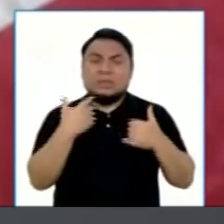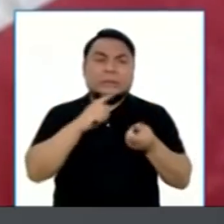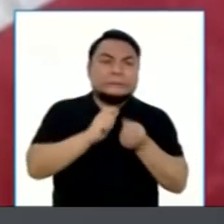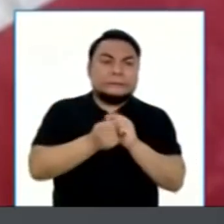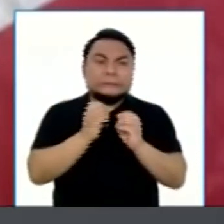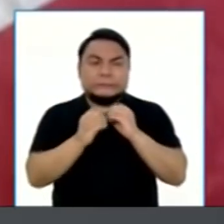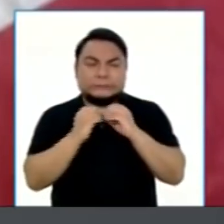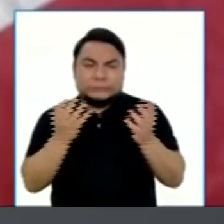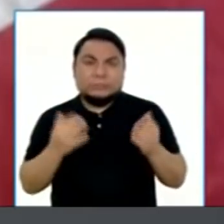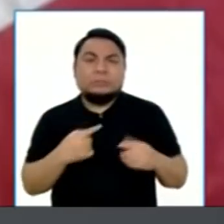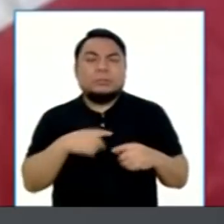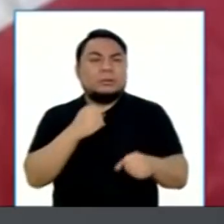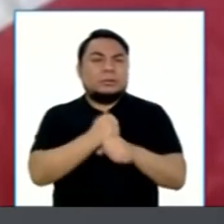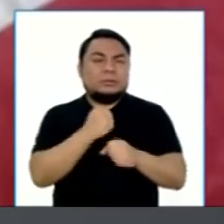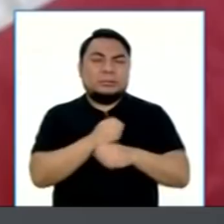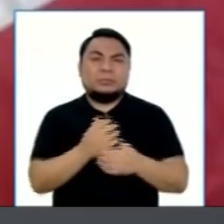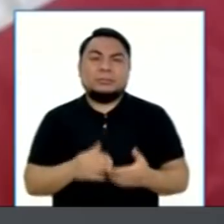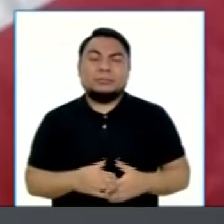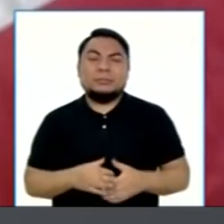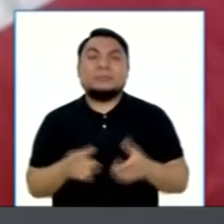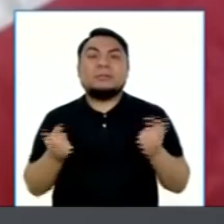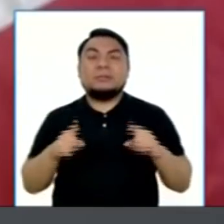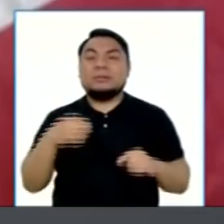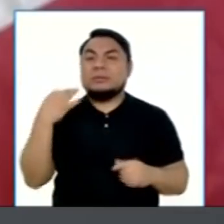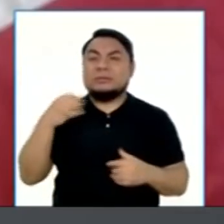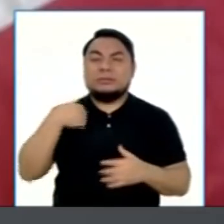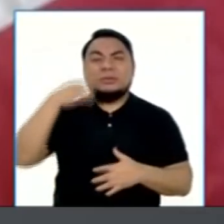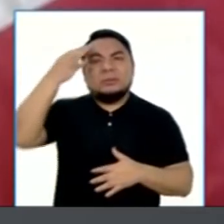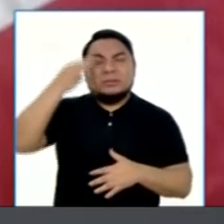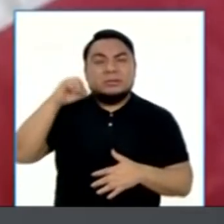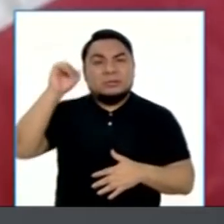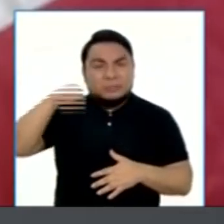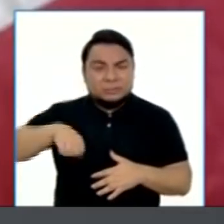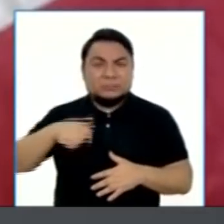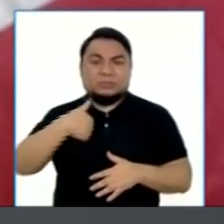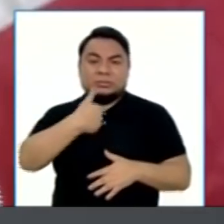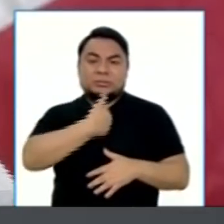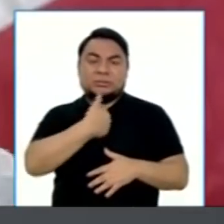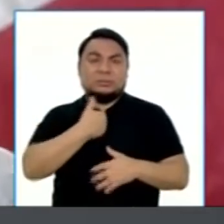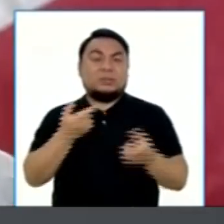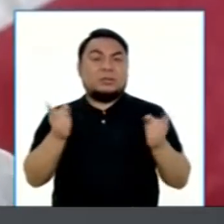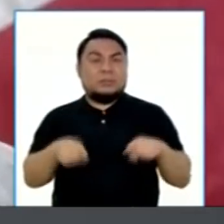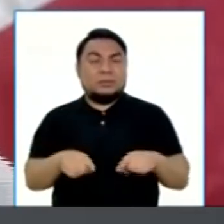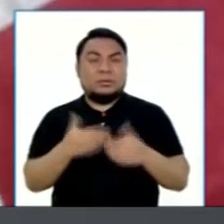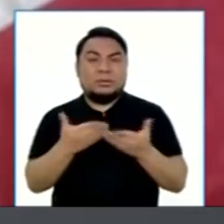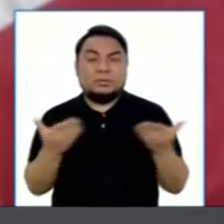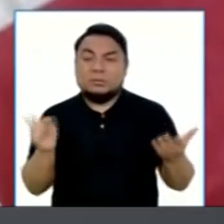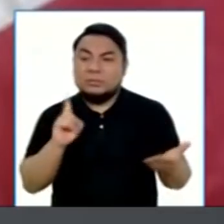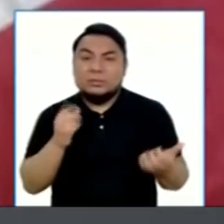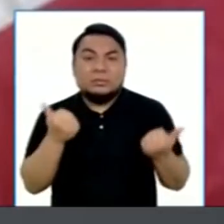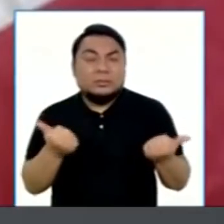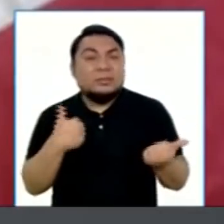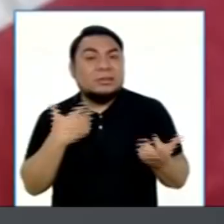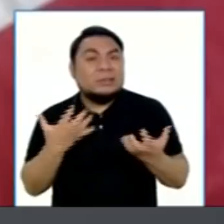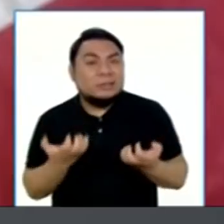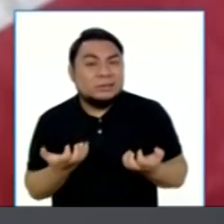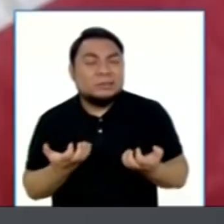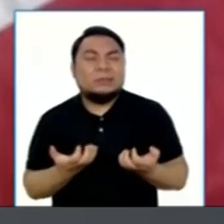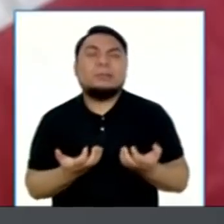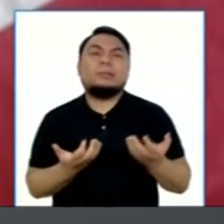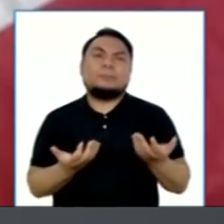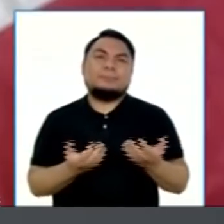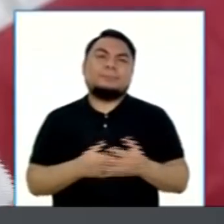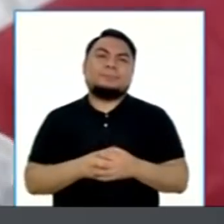hay un compromiso y un trabajo. Entonces, nosotros sí creemos y somos autocríticos. Cuando las cosas no se dan como quisiéramos,